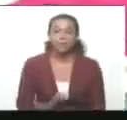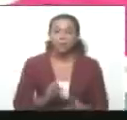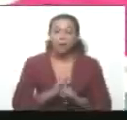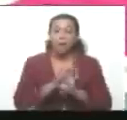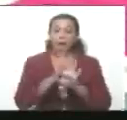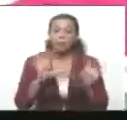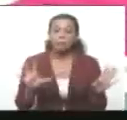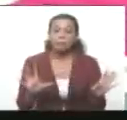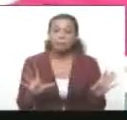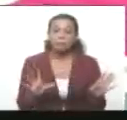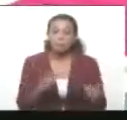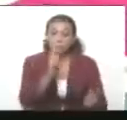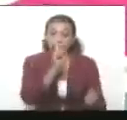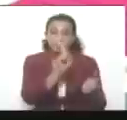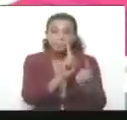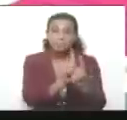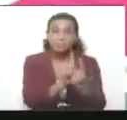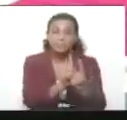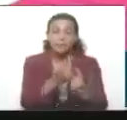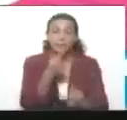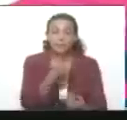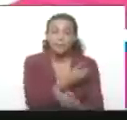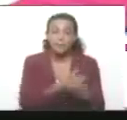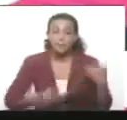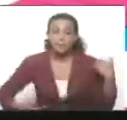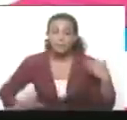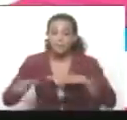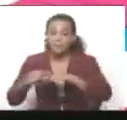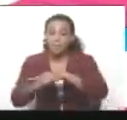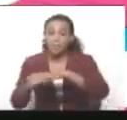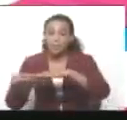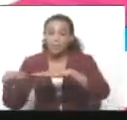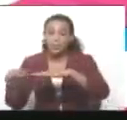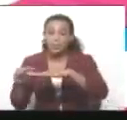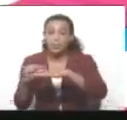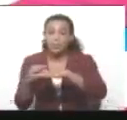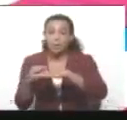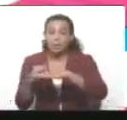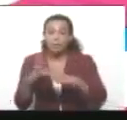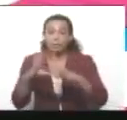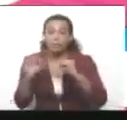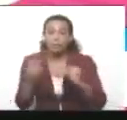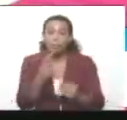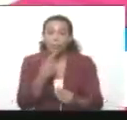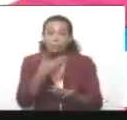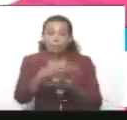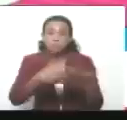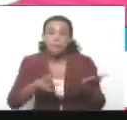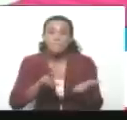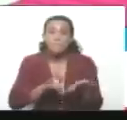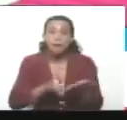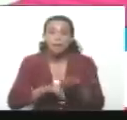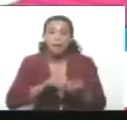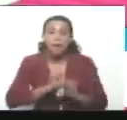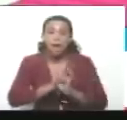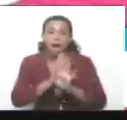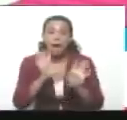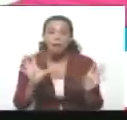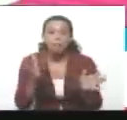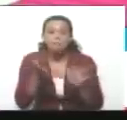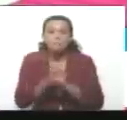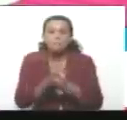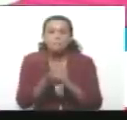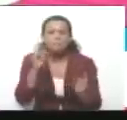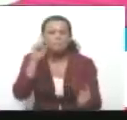y le dije al presidente de Guyana todas estas verdades en función